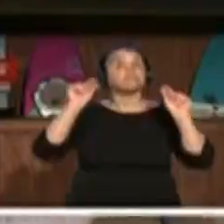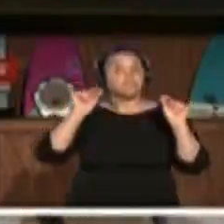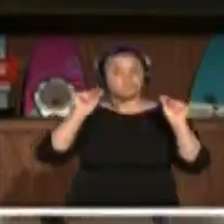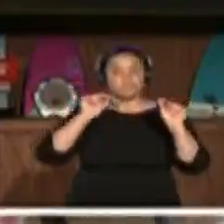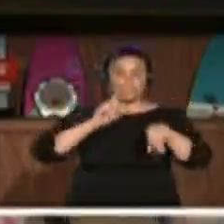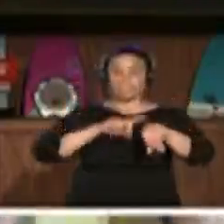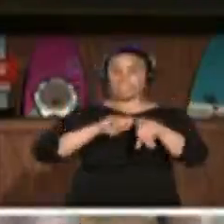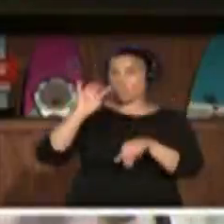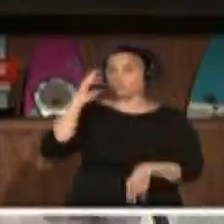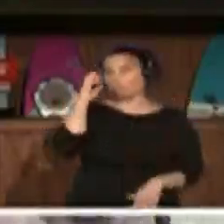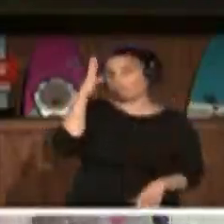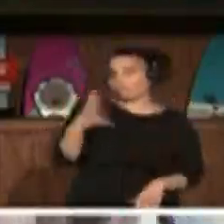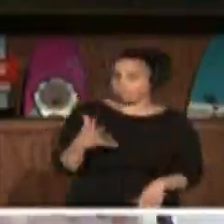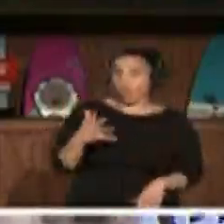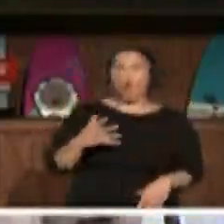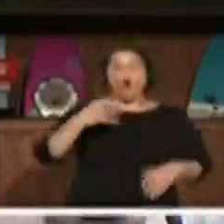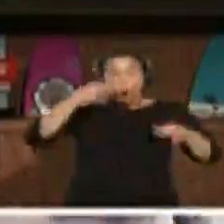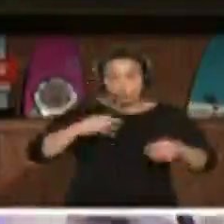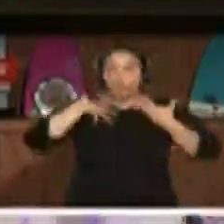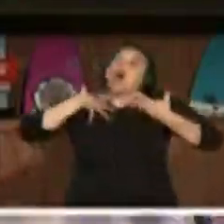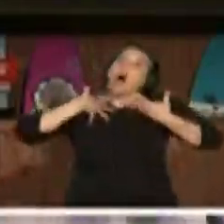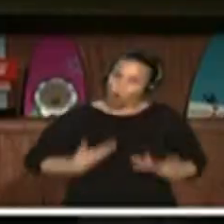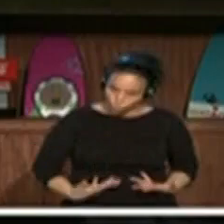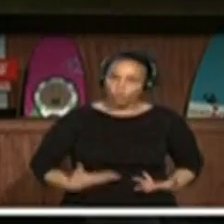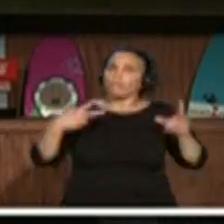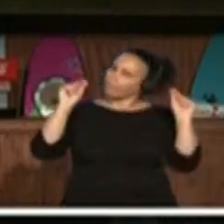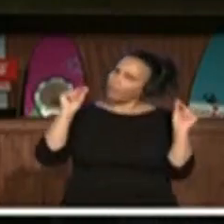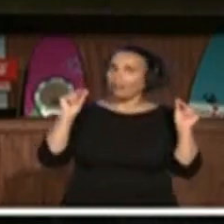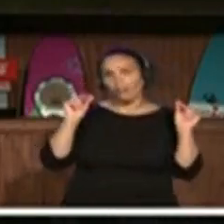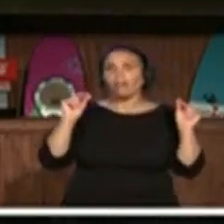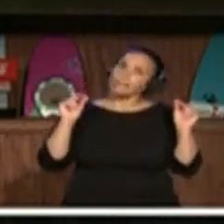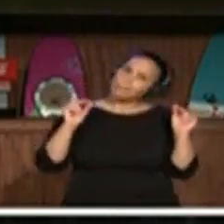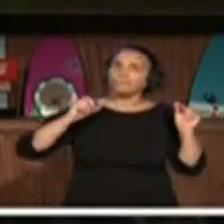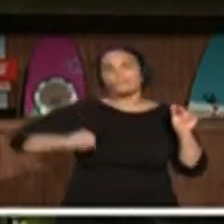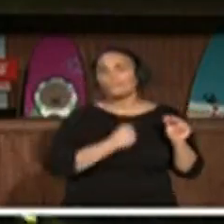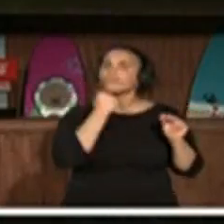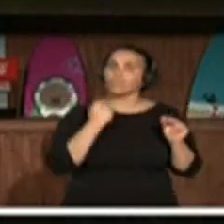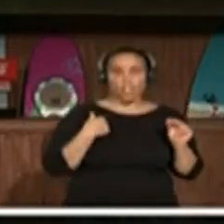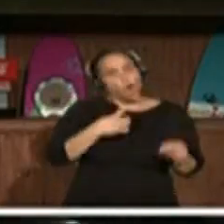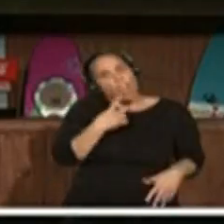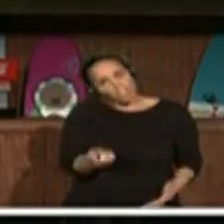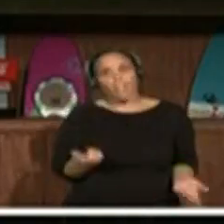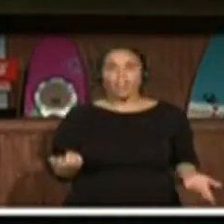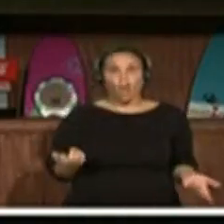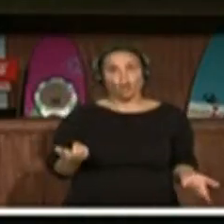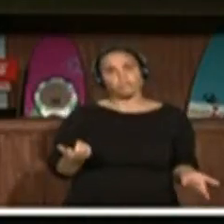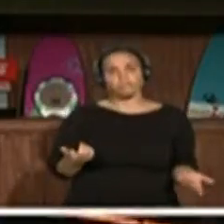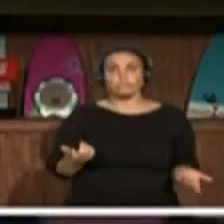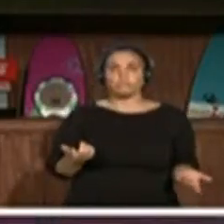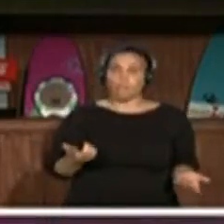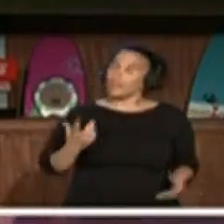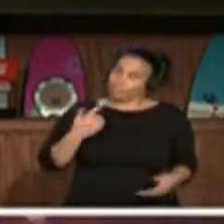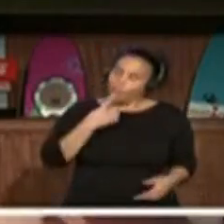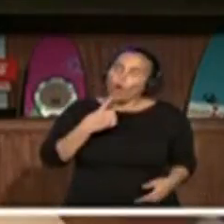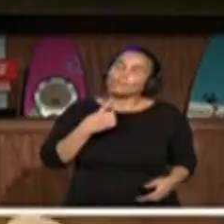punto, justito cuando uno joder está más a gusto. Y yo le digo, con